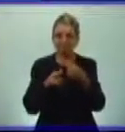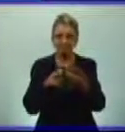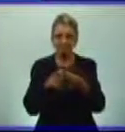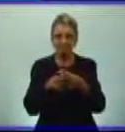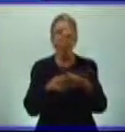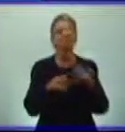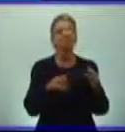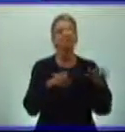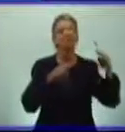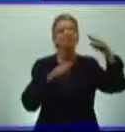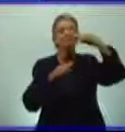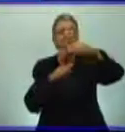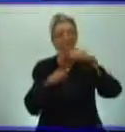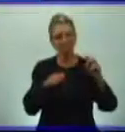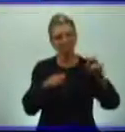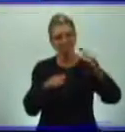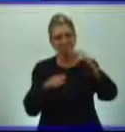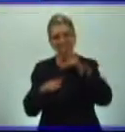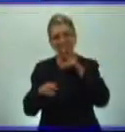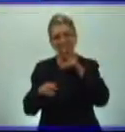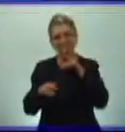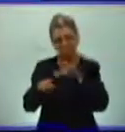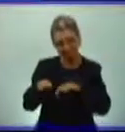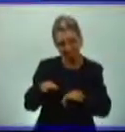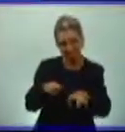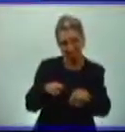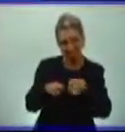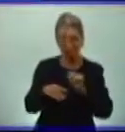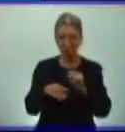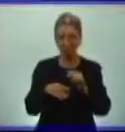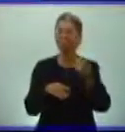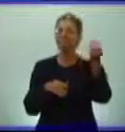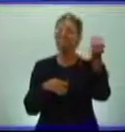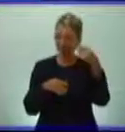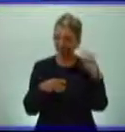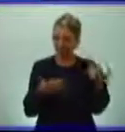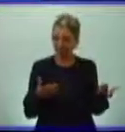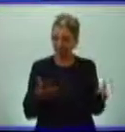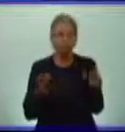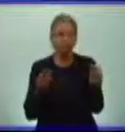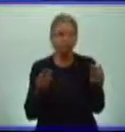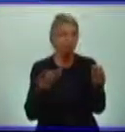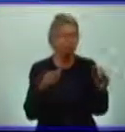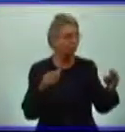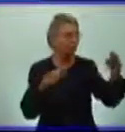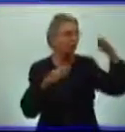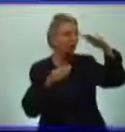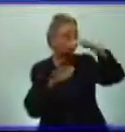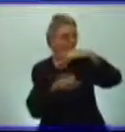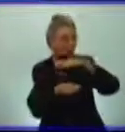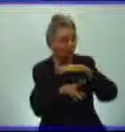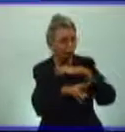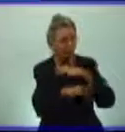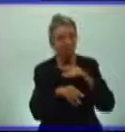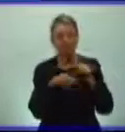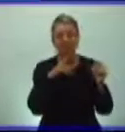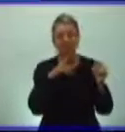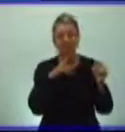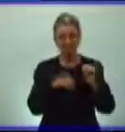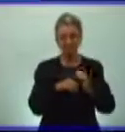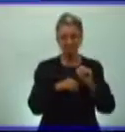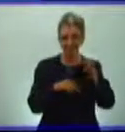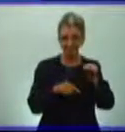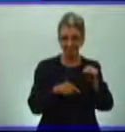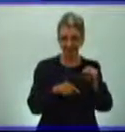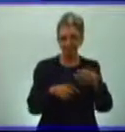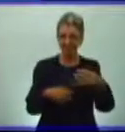puentes. ¿Saben por qué? Pues claro, porque tiene muchos puentes. En esta provincia